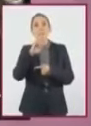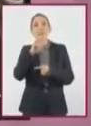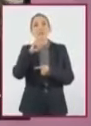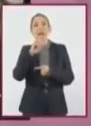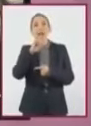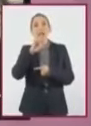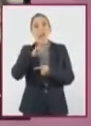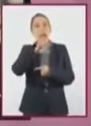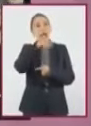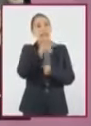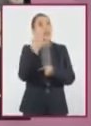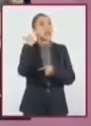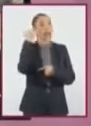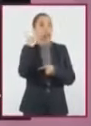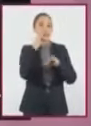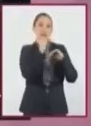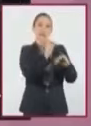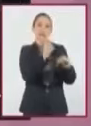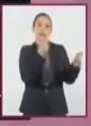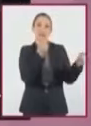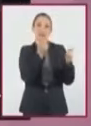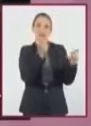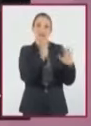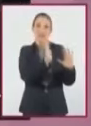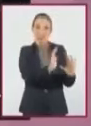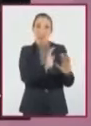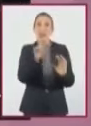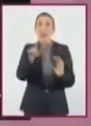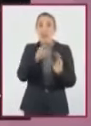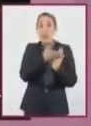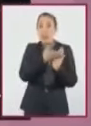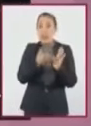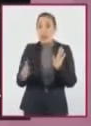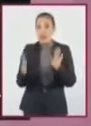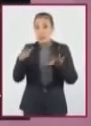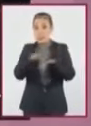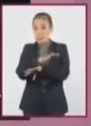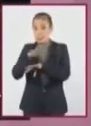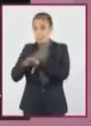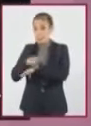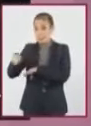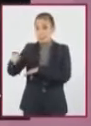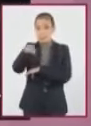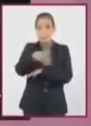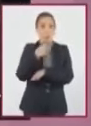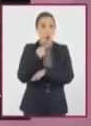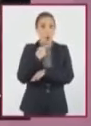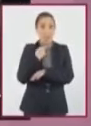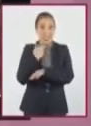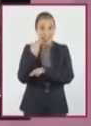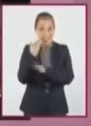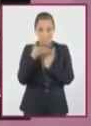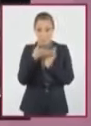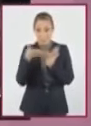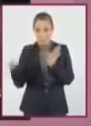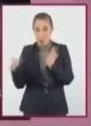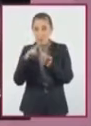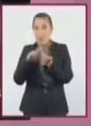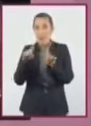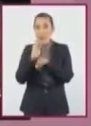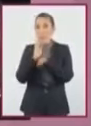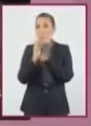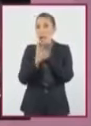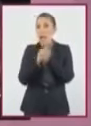cual limitó el poder del rey. Con el tiempo y a partir de las transformaciones políticas de este periodo, las